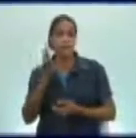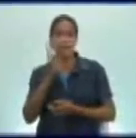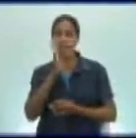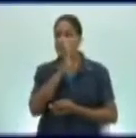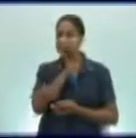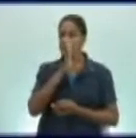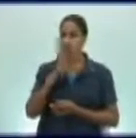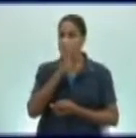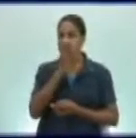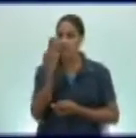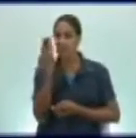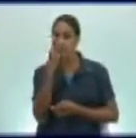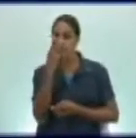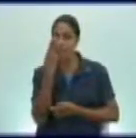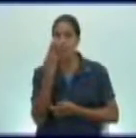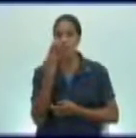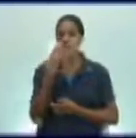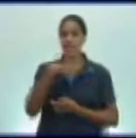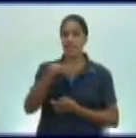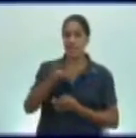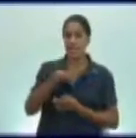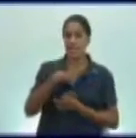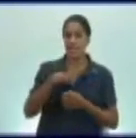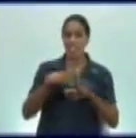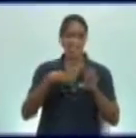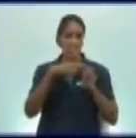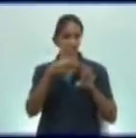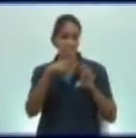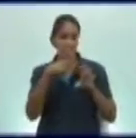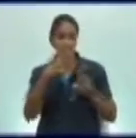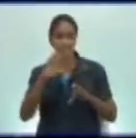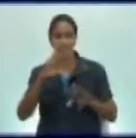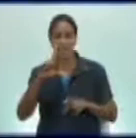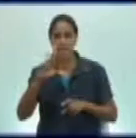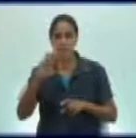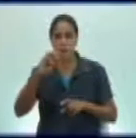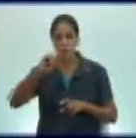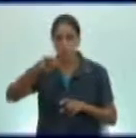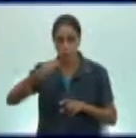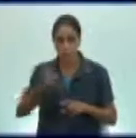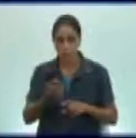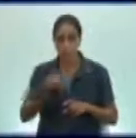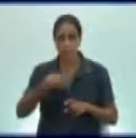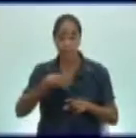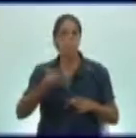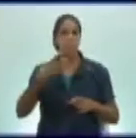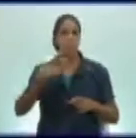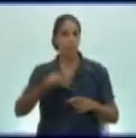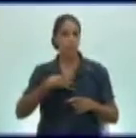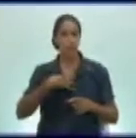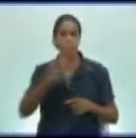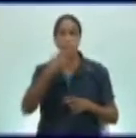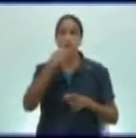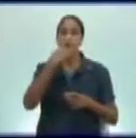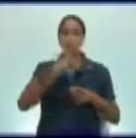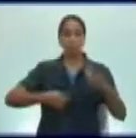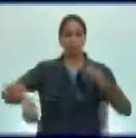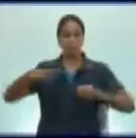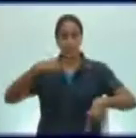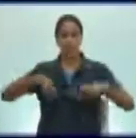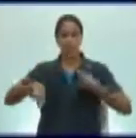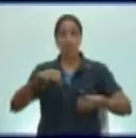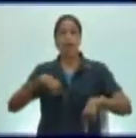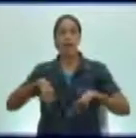bilateral, tienen presencia de celoma, también la presencia del sistema circulatorio y respiratorio, como ya habíamos planteado, y